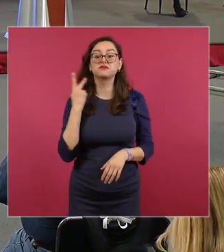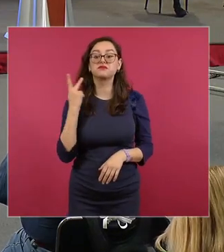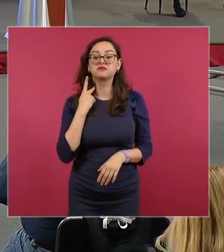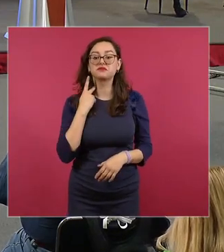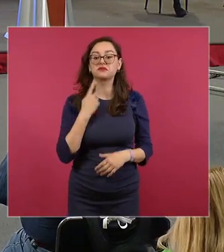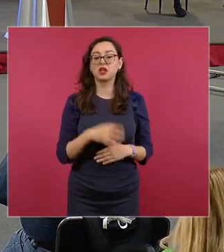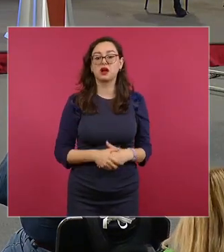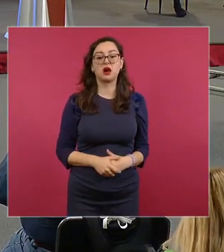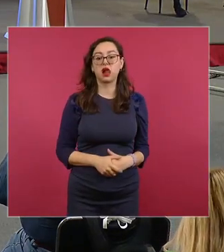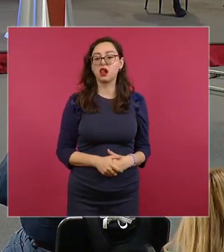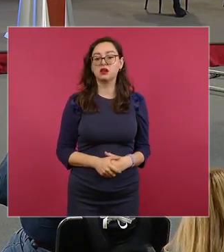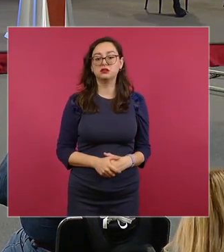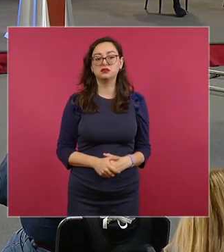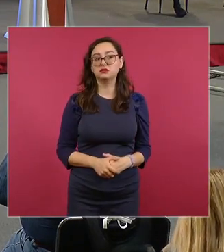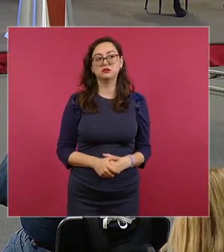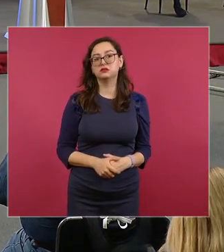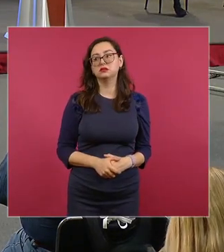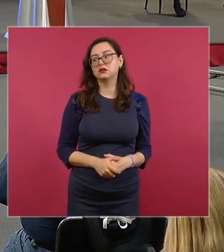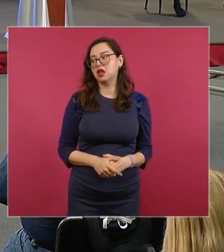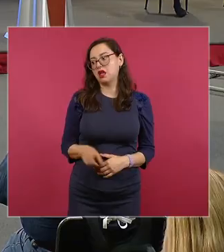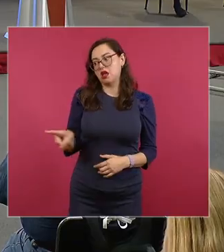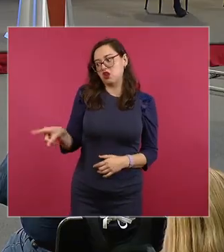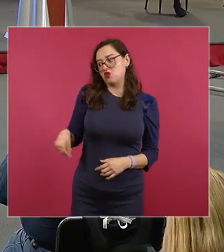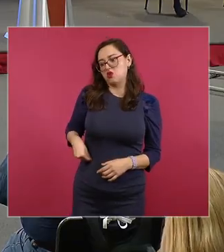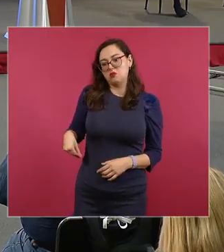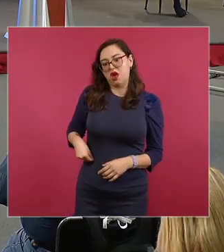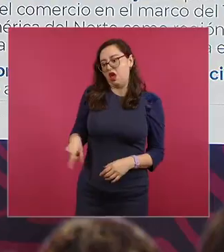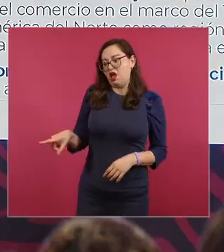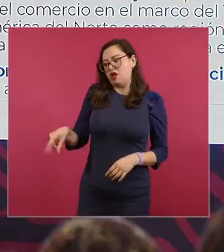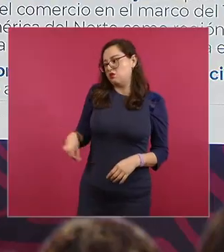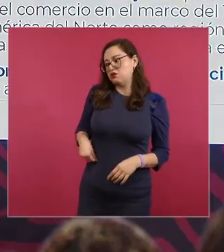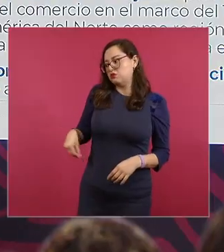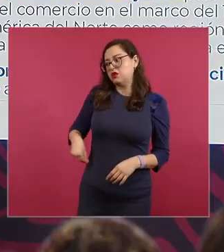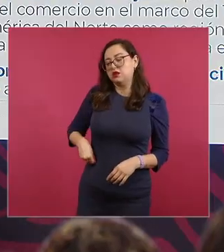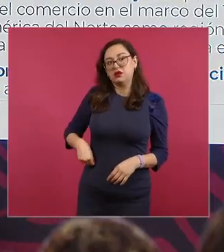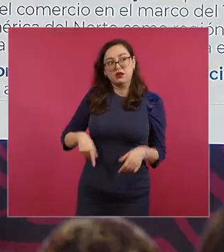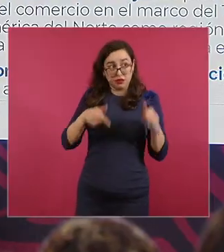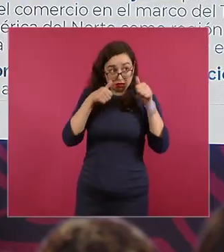están volteando a ver para otro lado. Y esto es